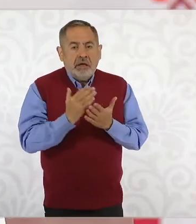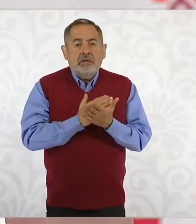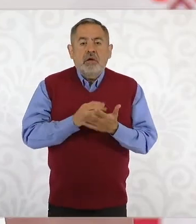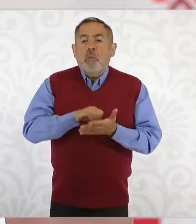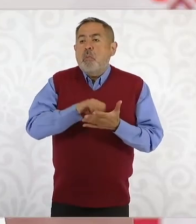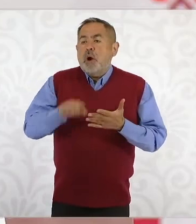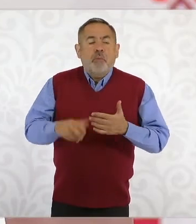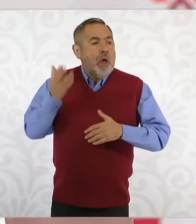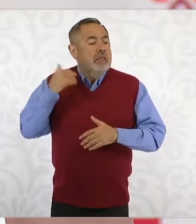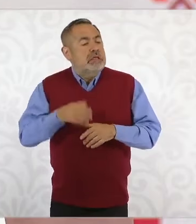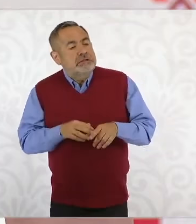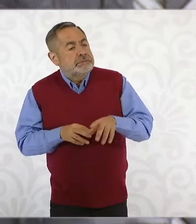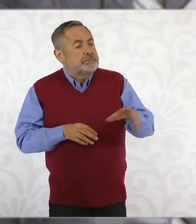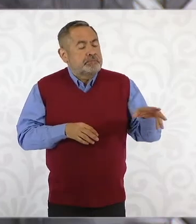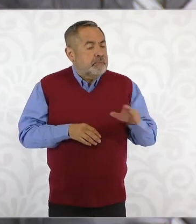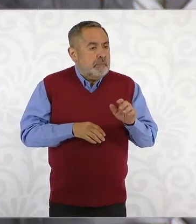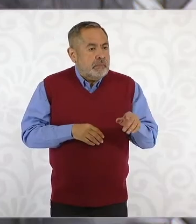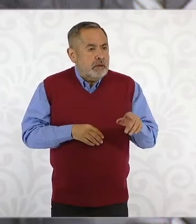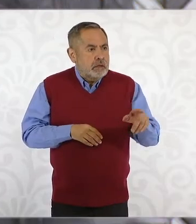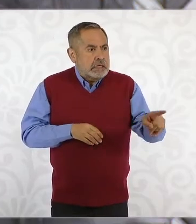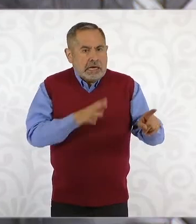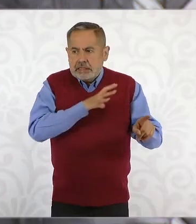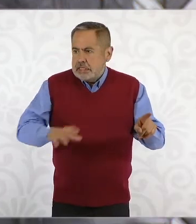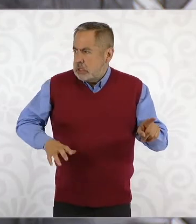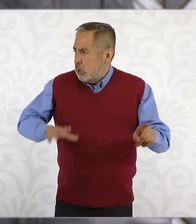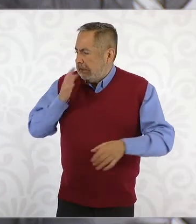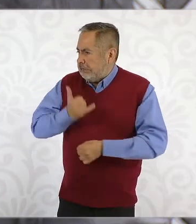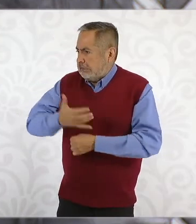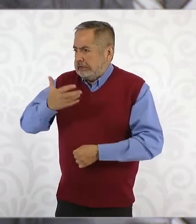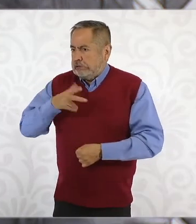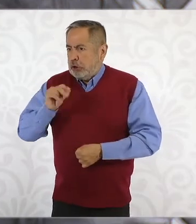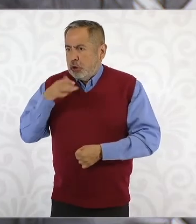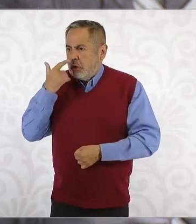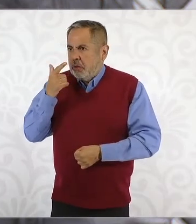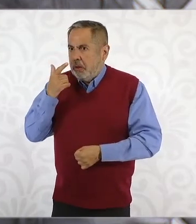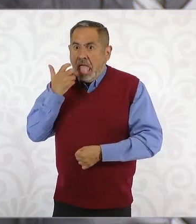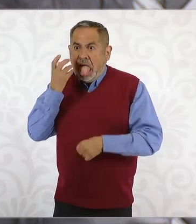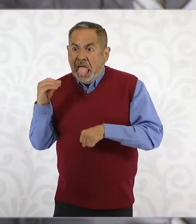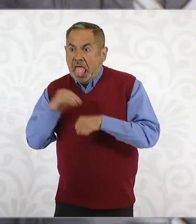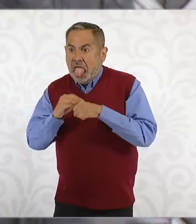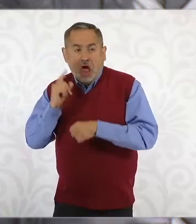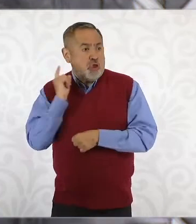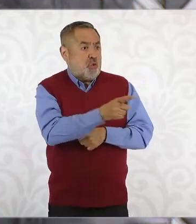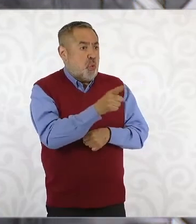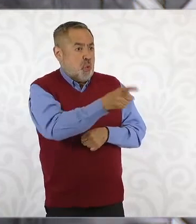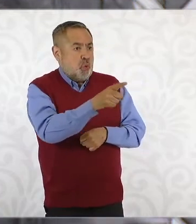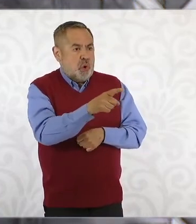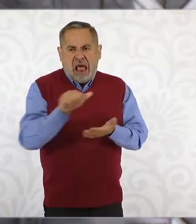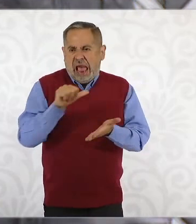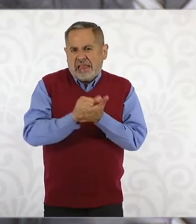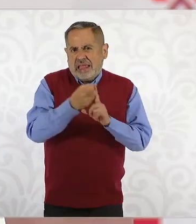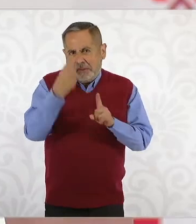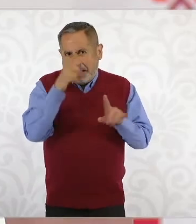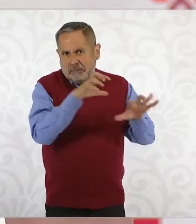cuestión de carácter penal hacía que no se le pudiera registrar como candidato, pero lo que se quiso hacer en